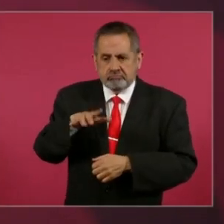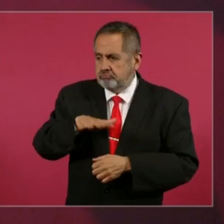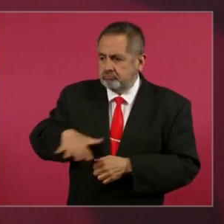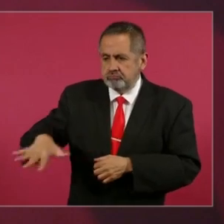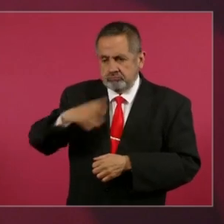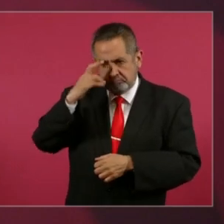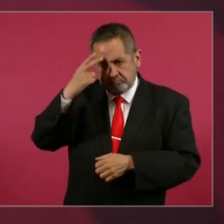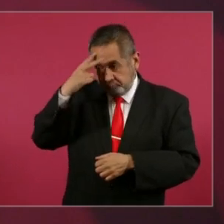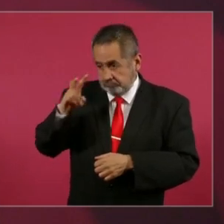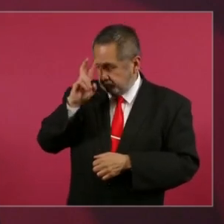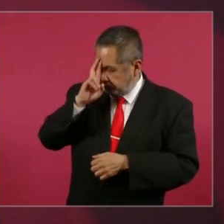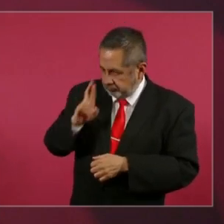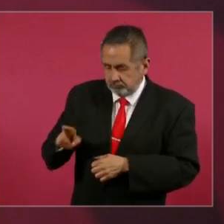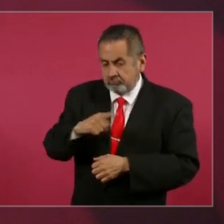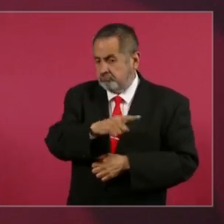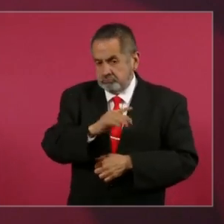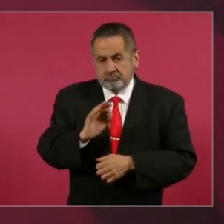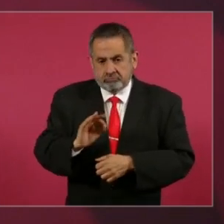y tenemos